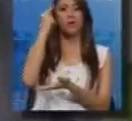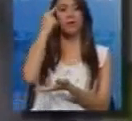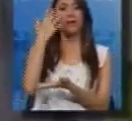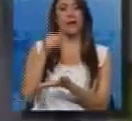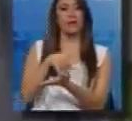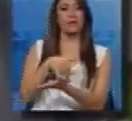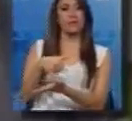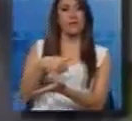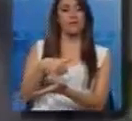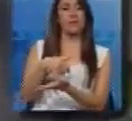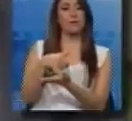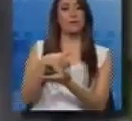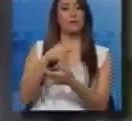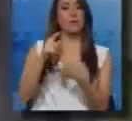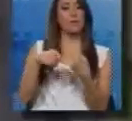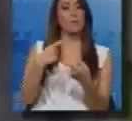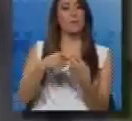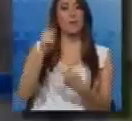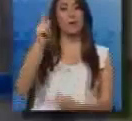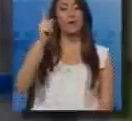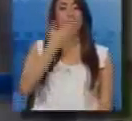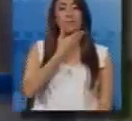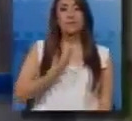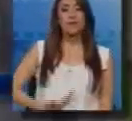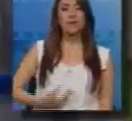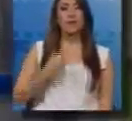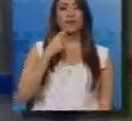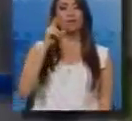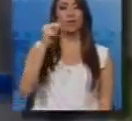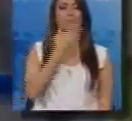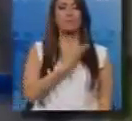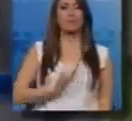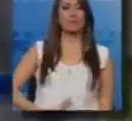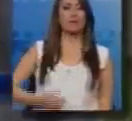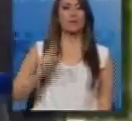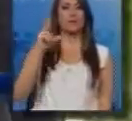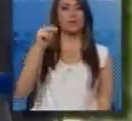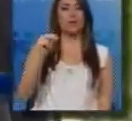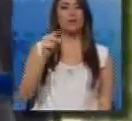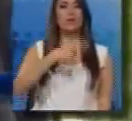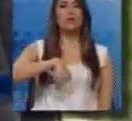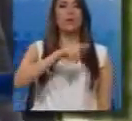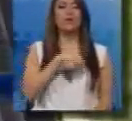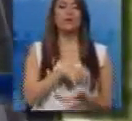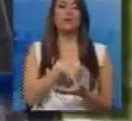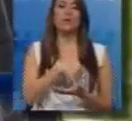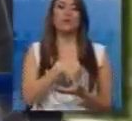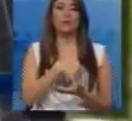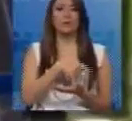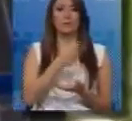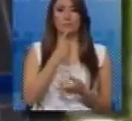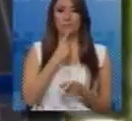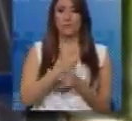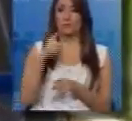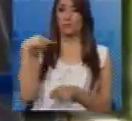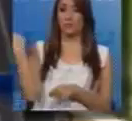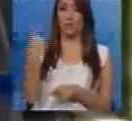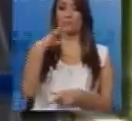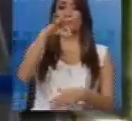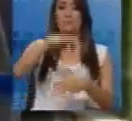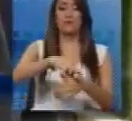que el gobernante no gobierna que los gobiernos sean 12 es el pueblo en las urnas